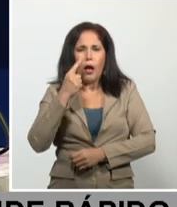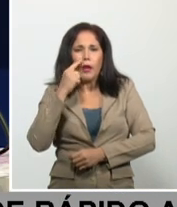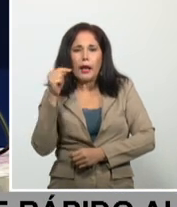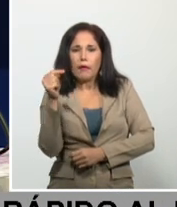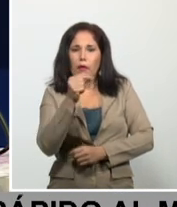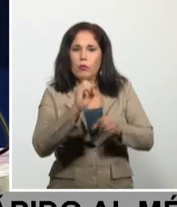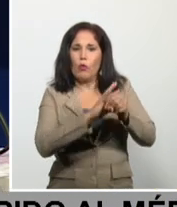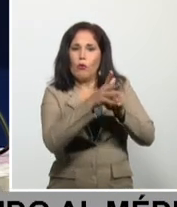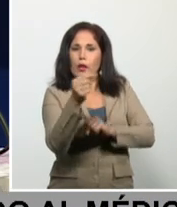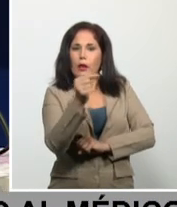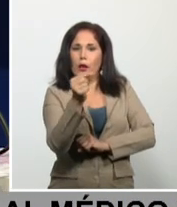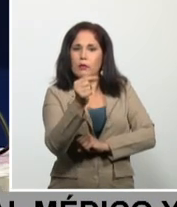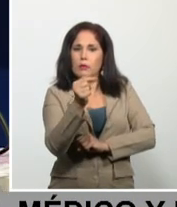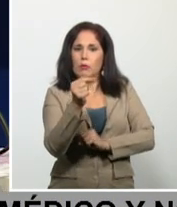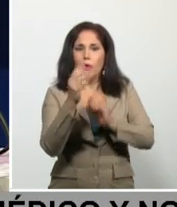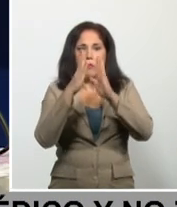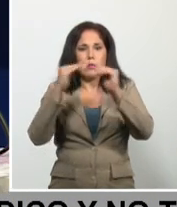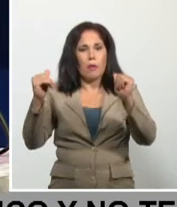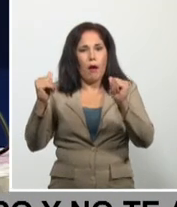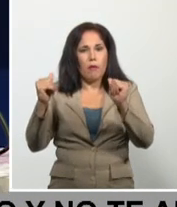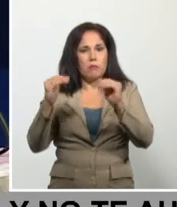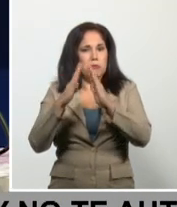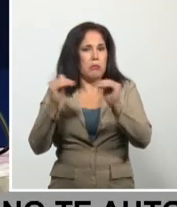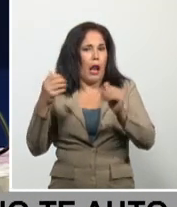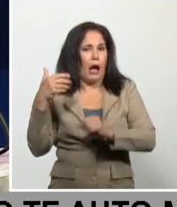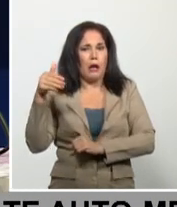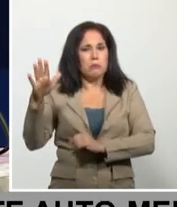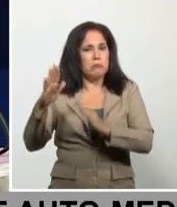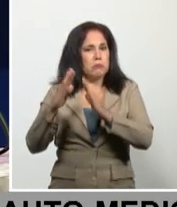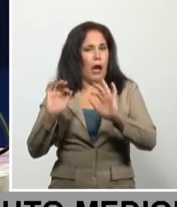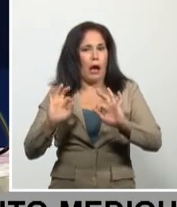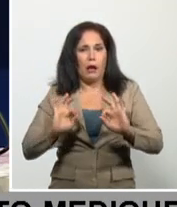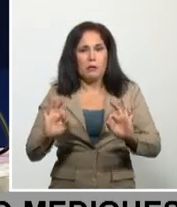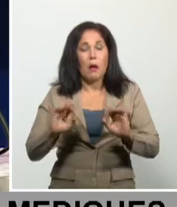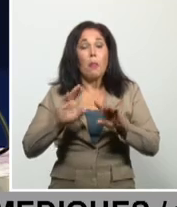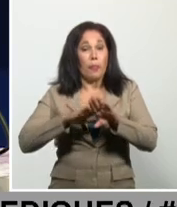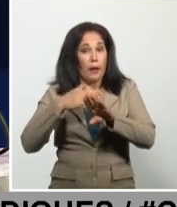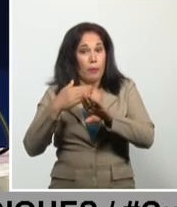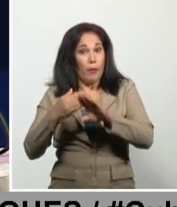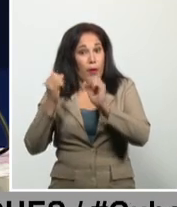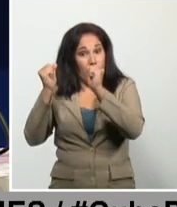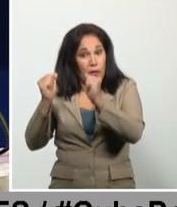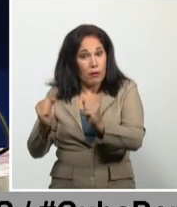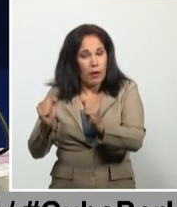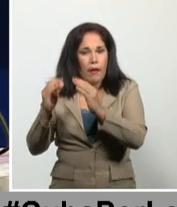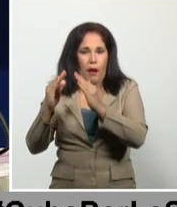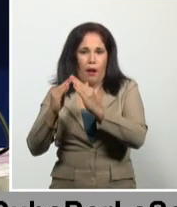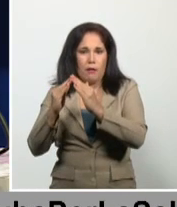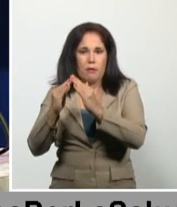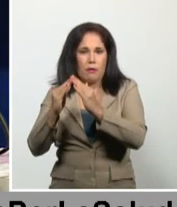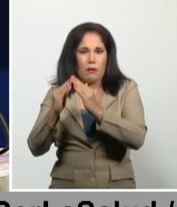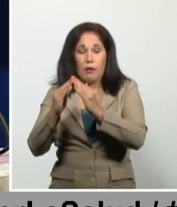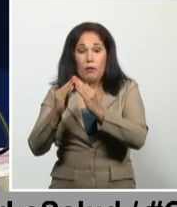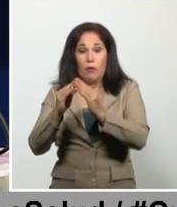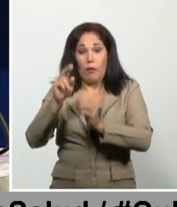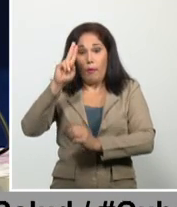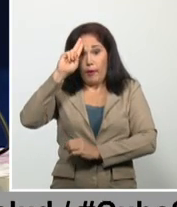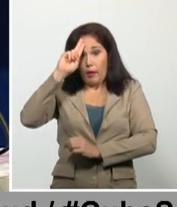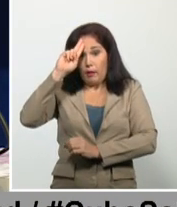negativo, se va a su vivienda, pero restringido de movimiento. O sea, ni